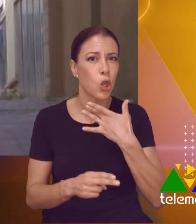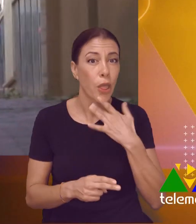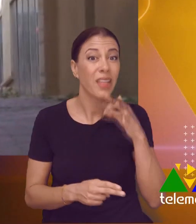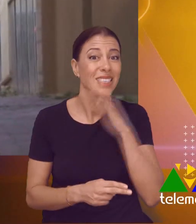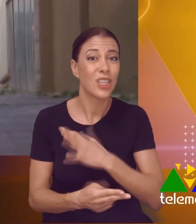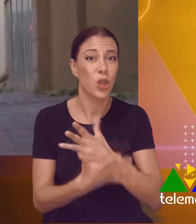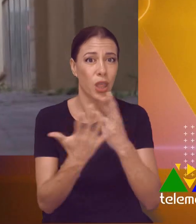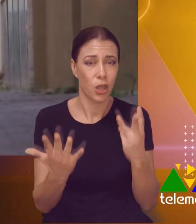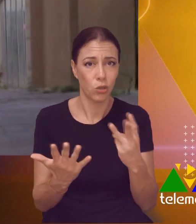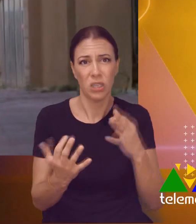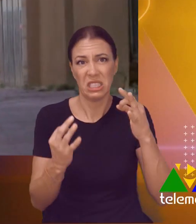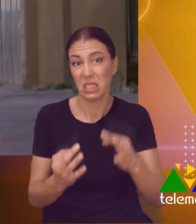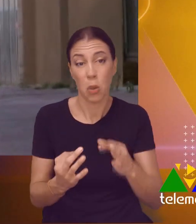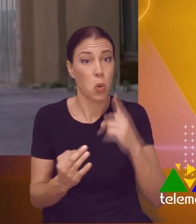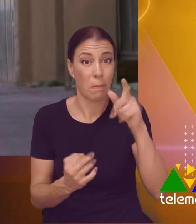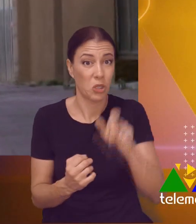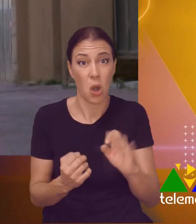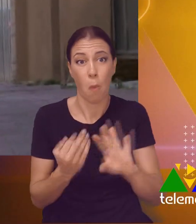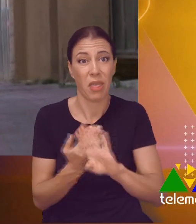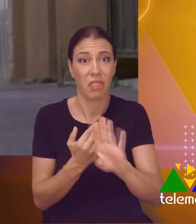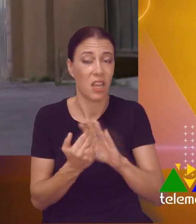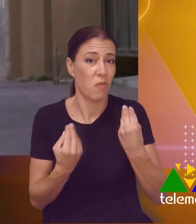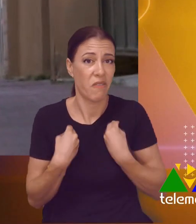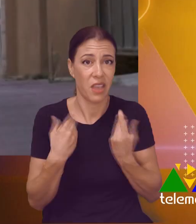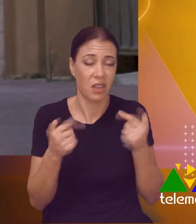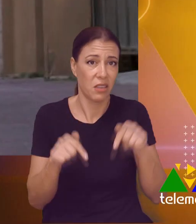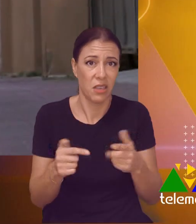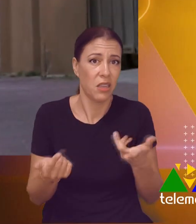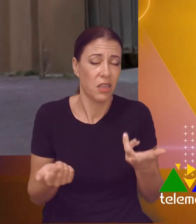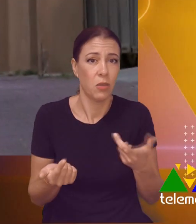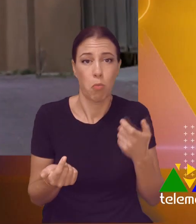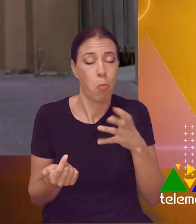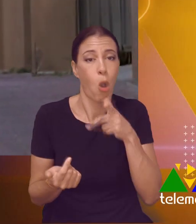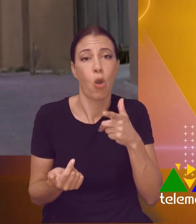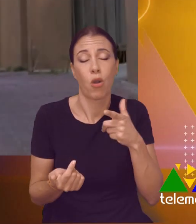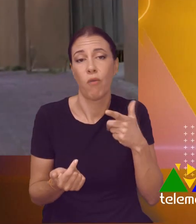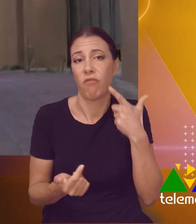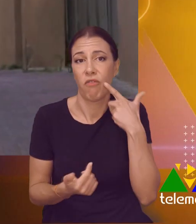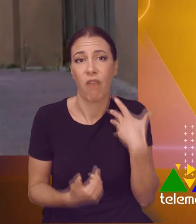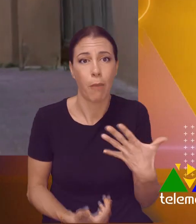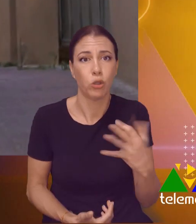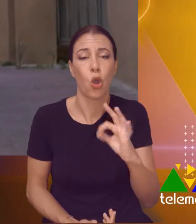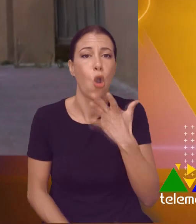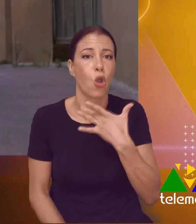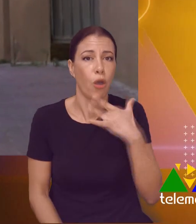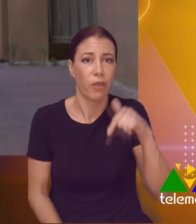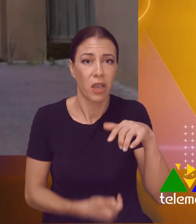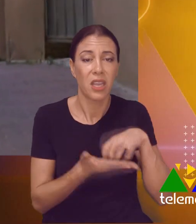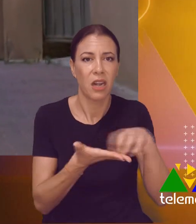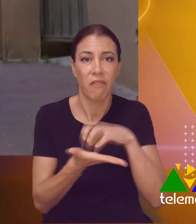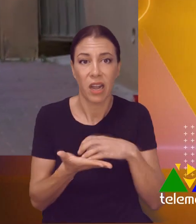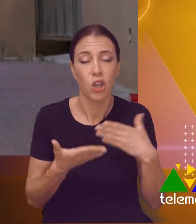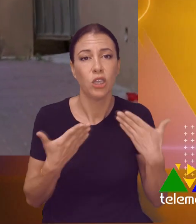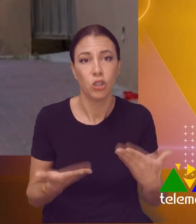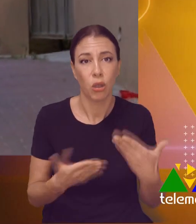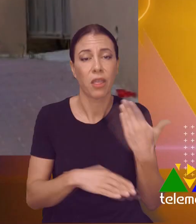la calle, que debió ser famoso, conocido en el barrio, y la calle donde vivía Manuel Peña, pues se quedó con